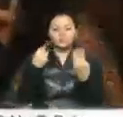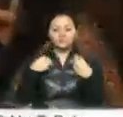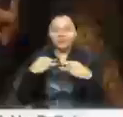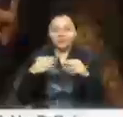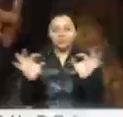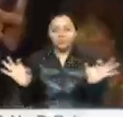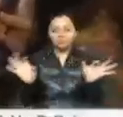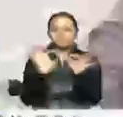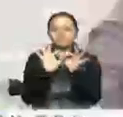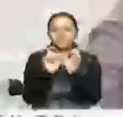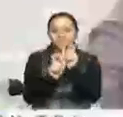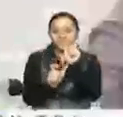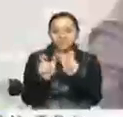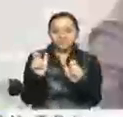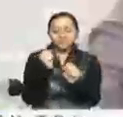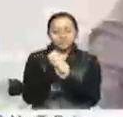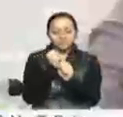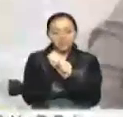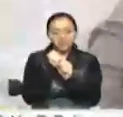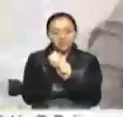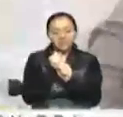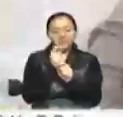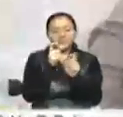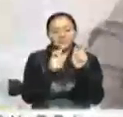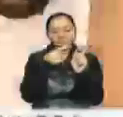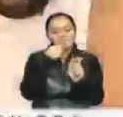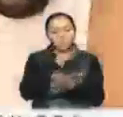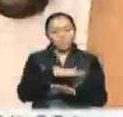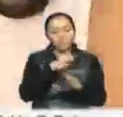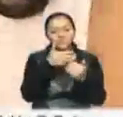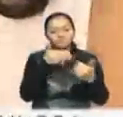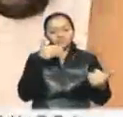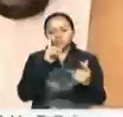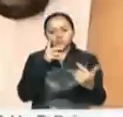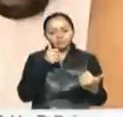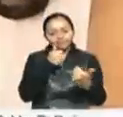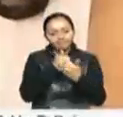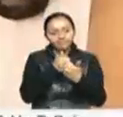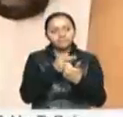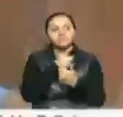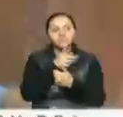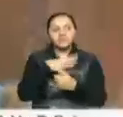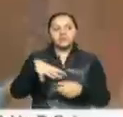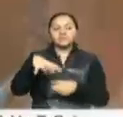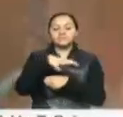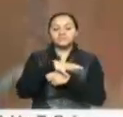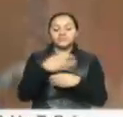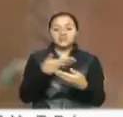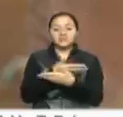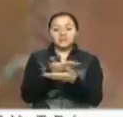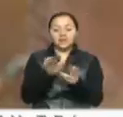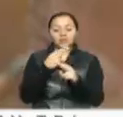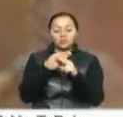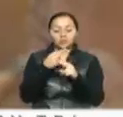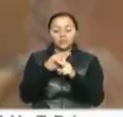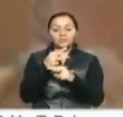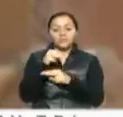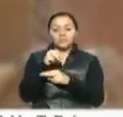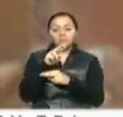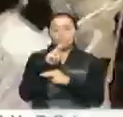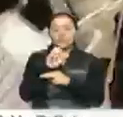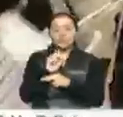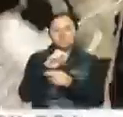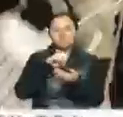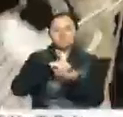acercar a los gobernantes con la población. Hasta el Salón Montonera Isabel Muentes, en el Centro Cívico